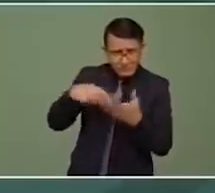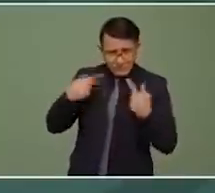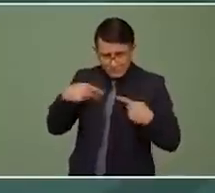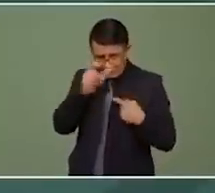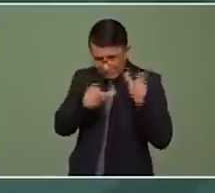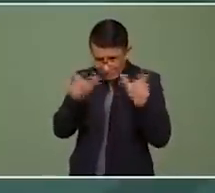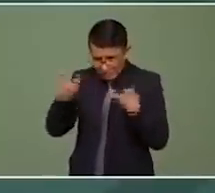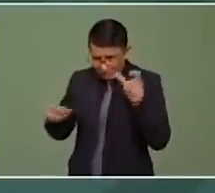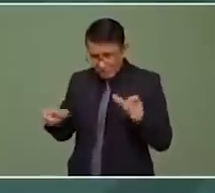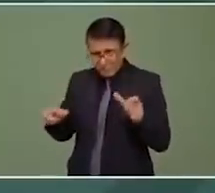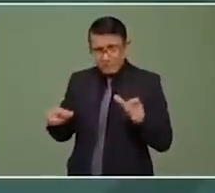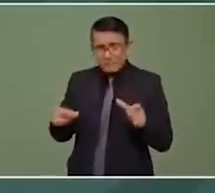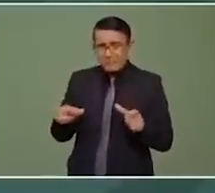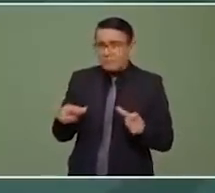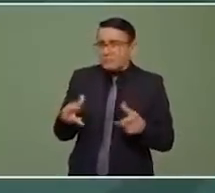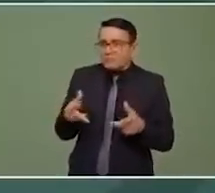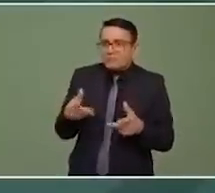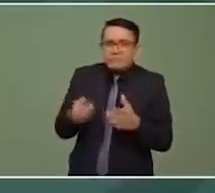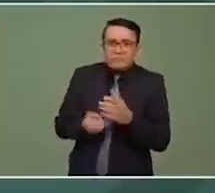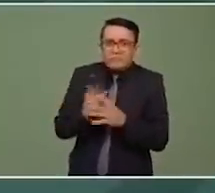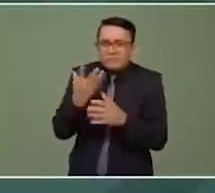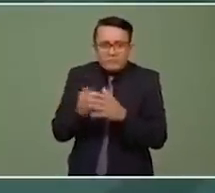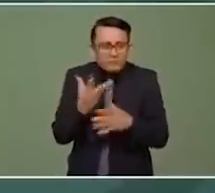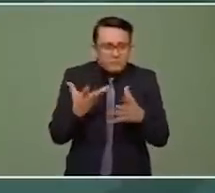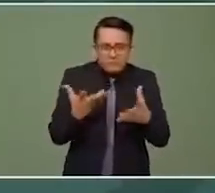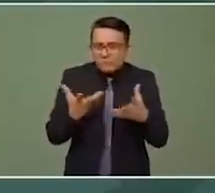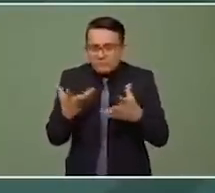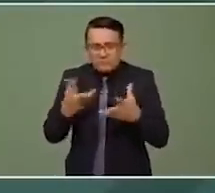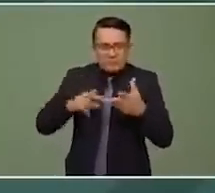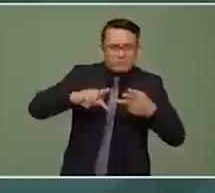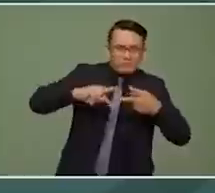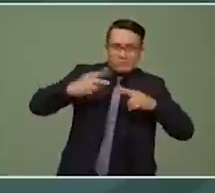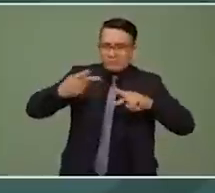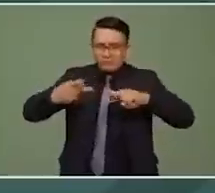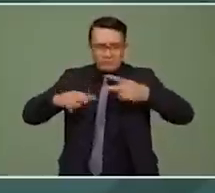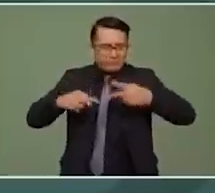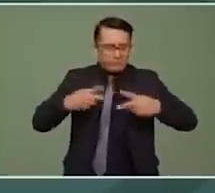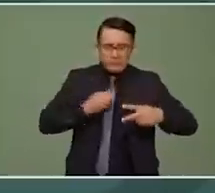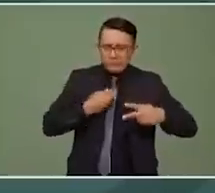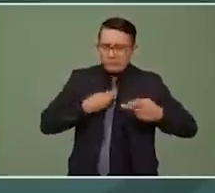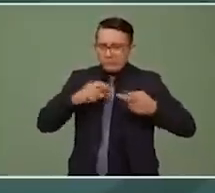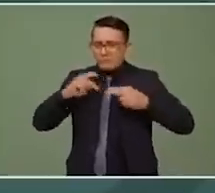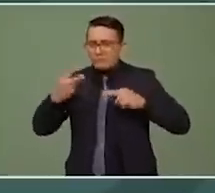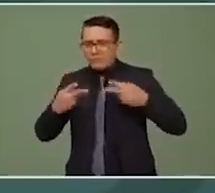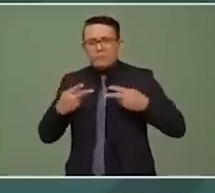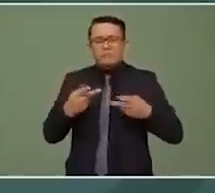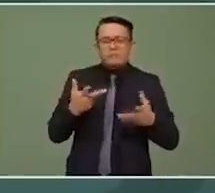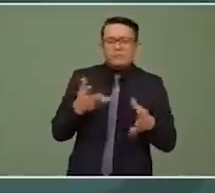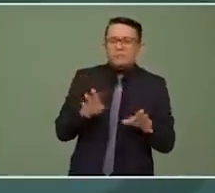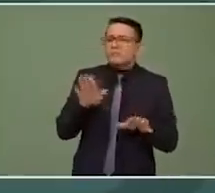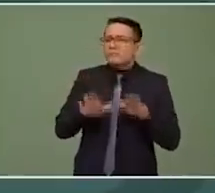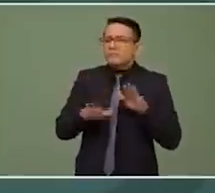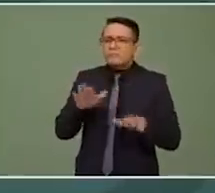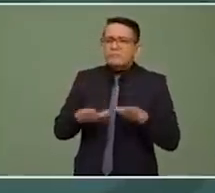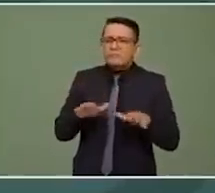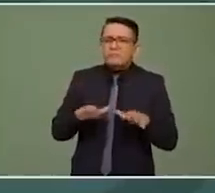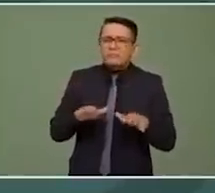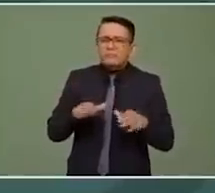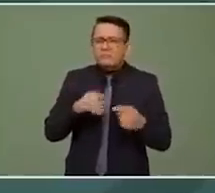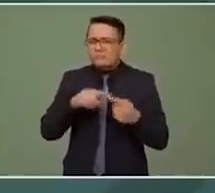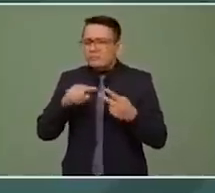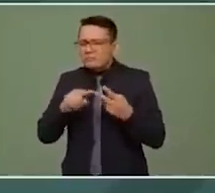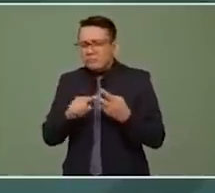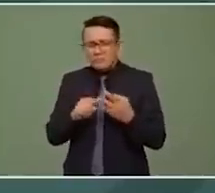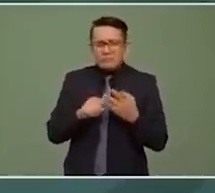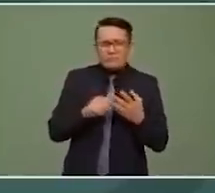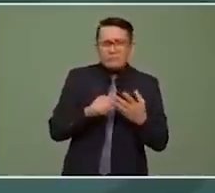son contratados por honorarios de manera eventual estamos hablando en el país